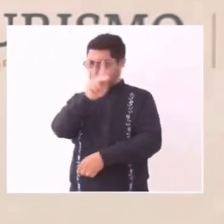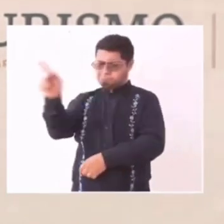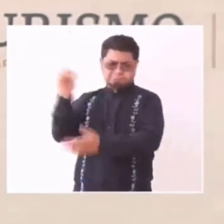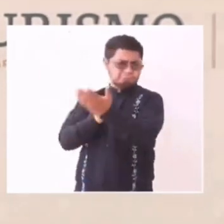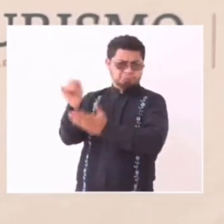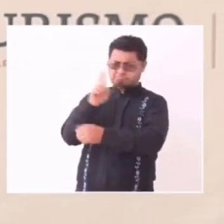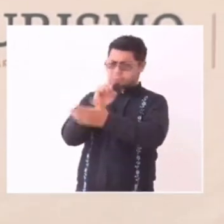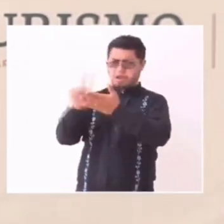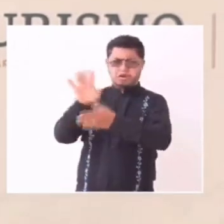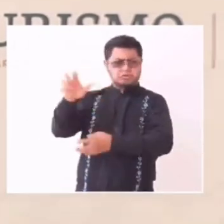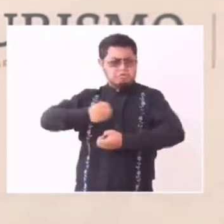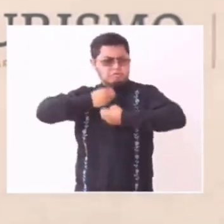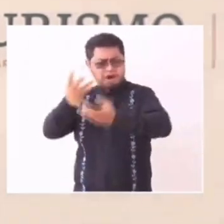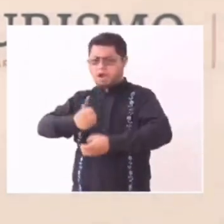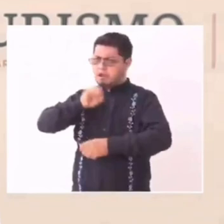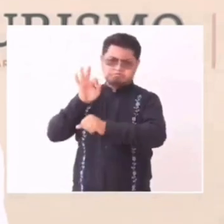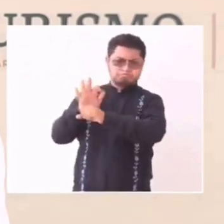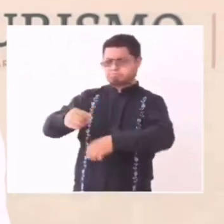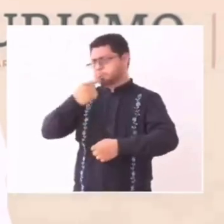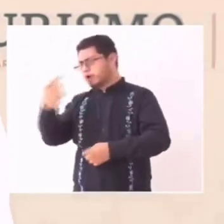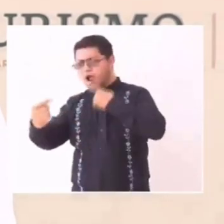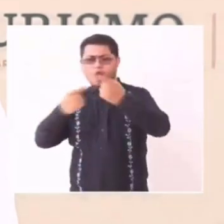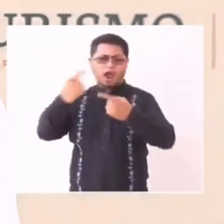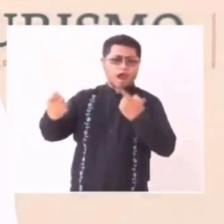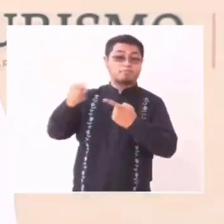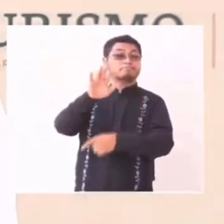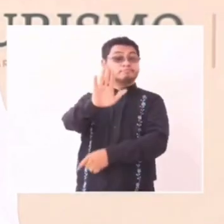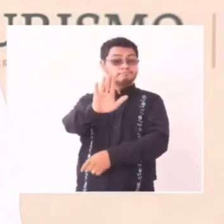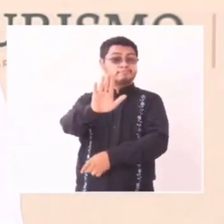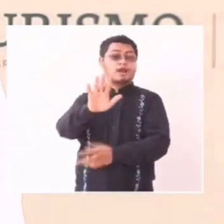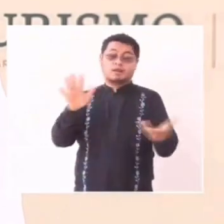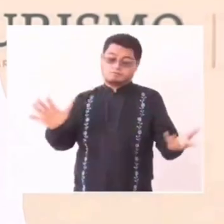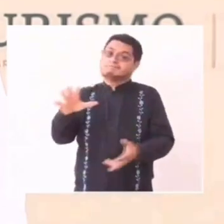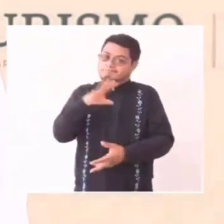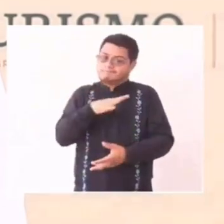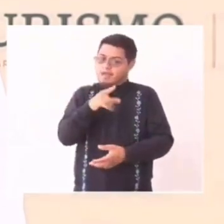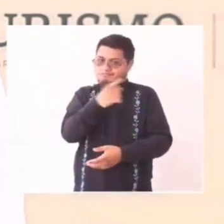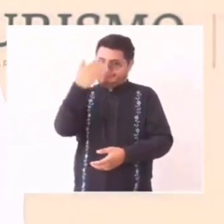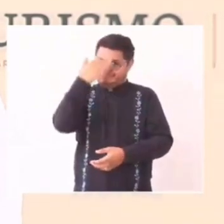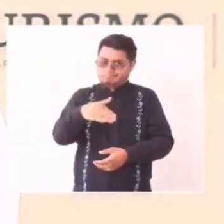derecho de protestar, de expresarse, de manifestarse, pero hay mucha